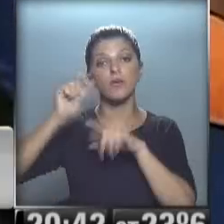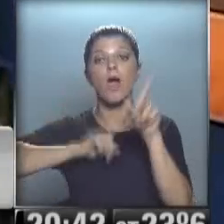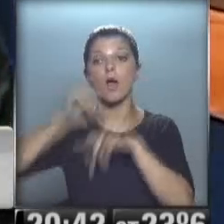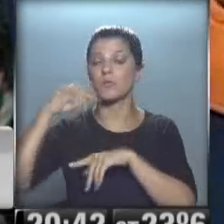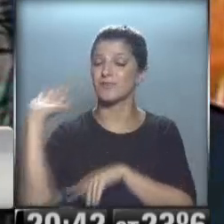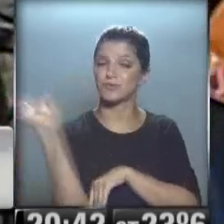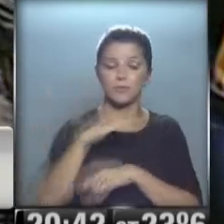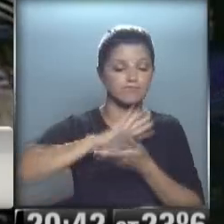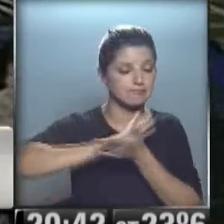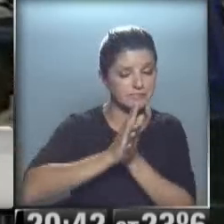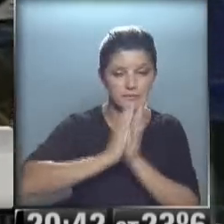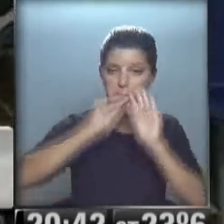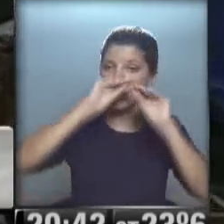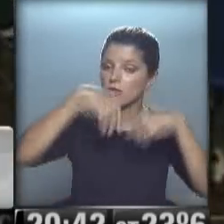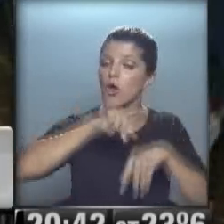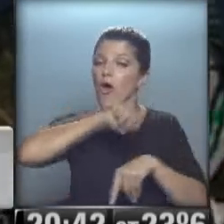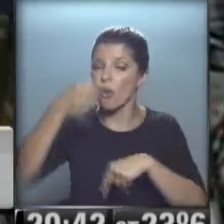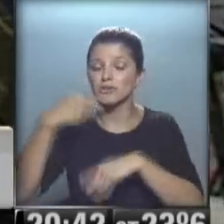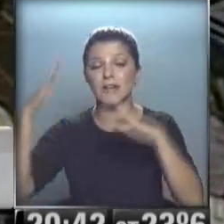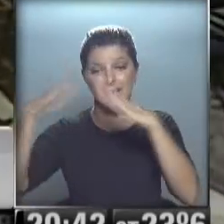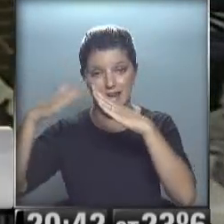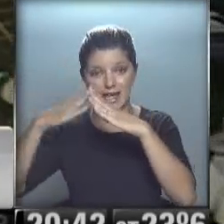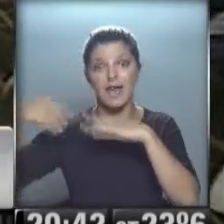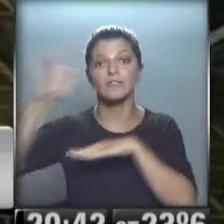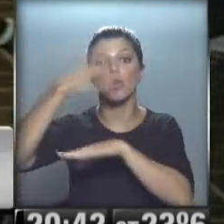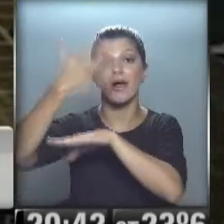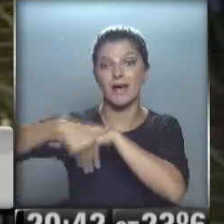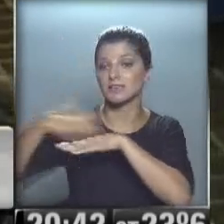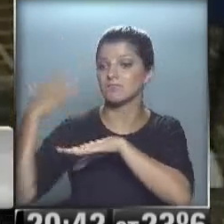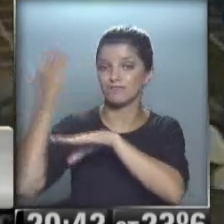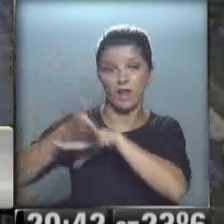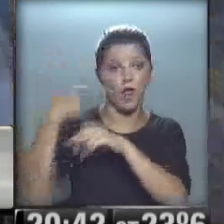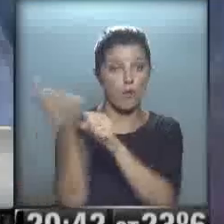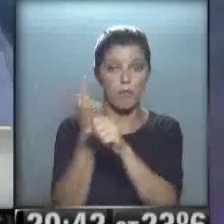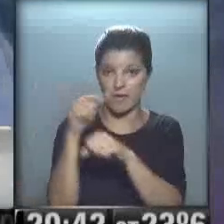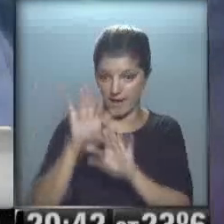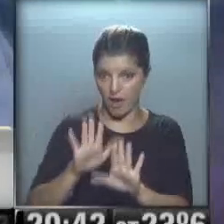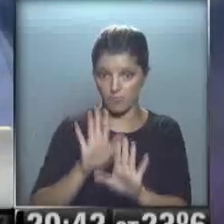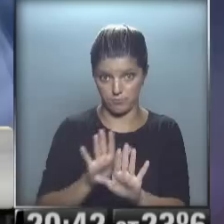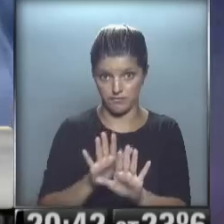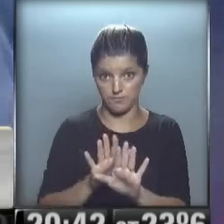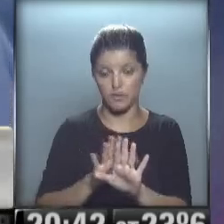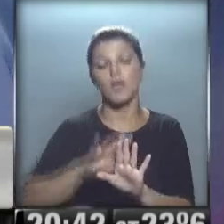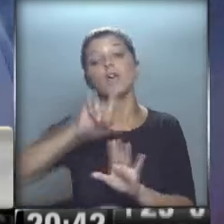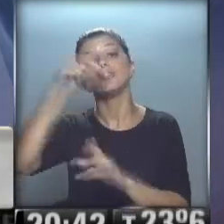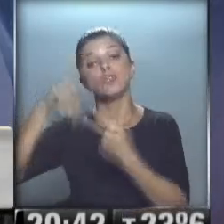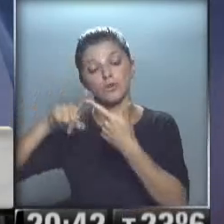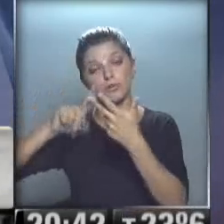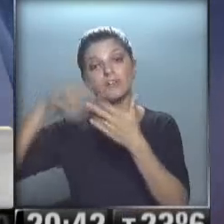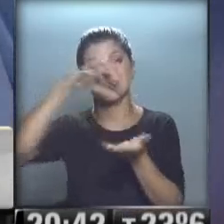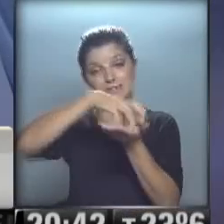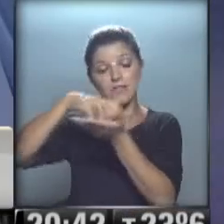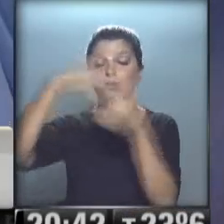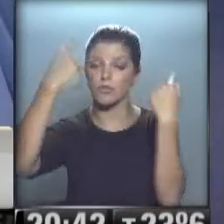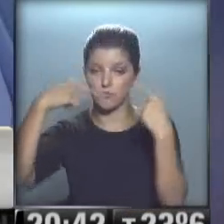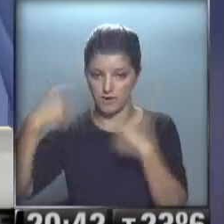perdido todo, otras que tienen sus casas o sus calles anegadas, están aquí refugiados, como en otros tantos centros de